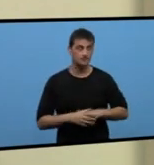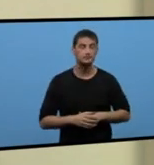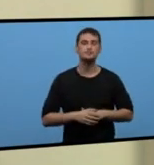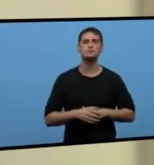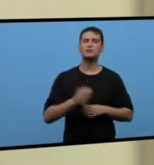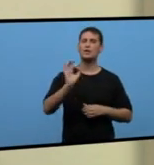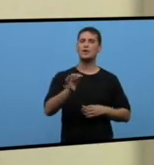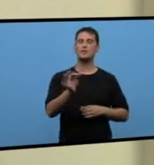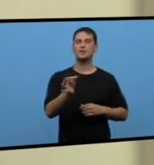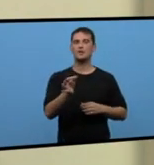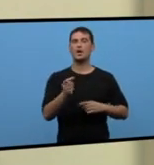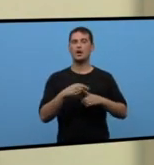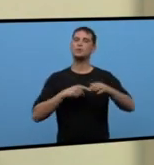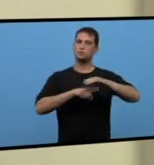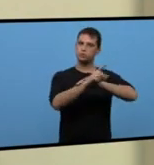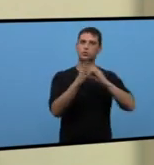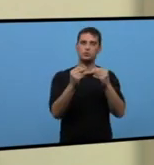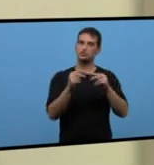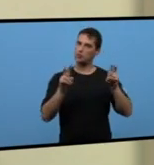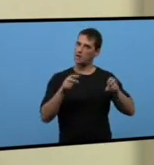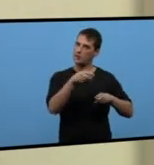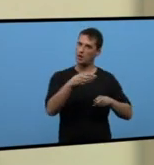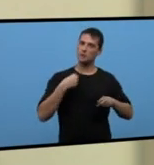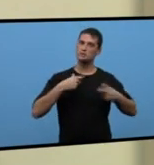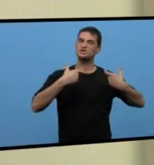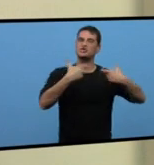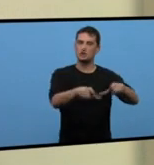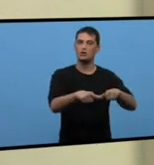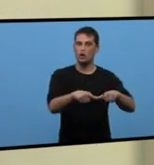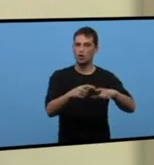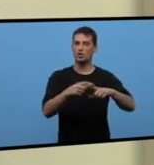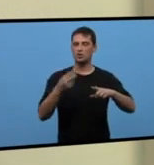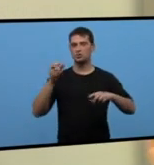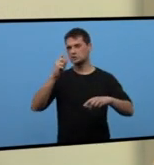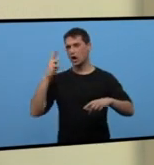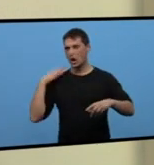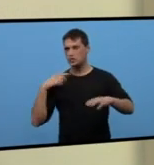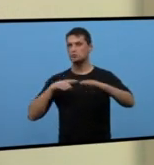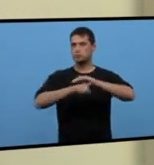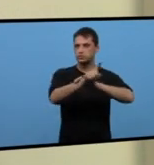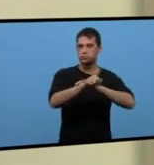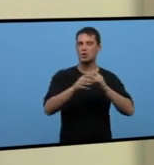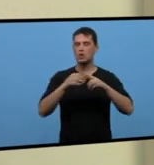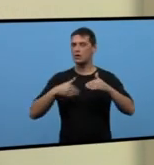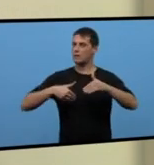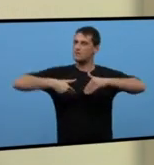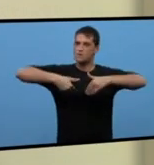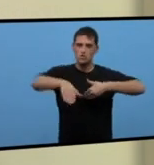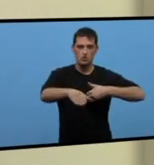que ha evolucionado muchísimo el sector en estos últimos años y las proyecciones de cara al futuro